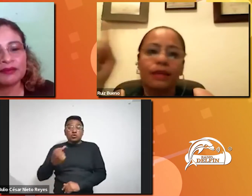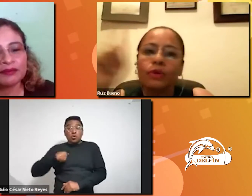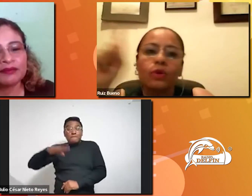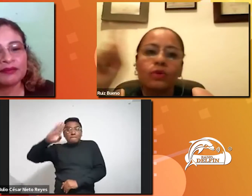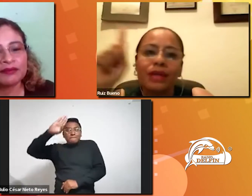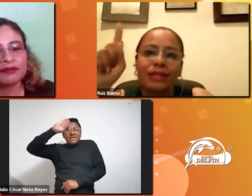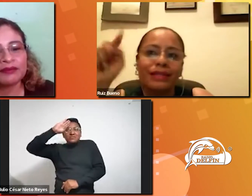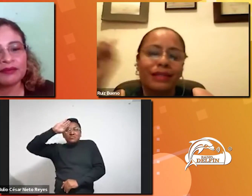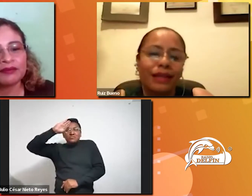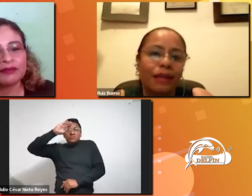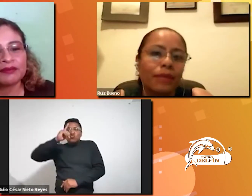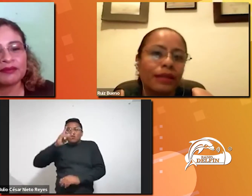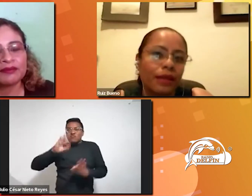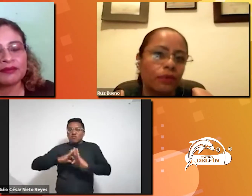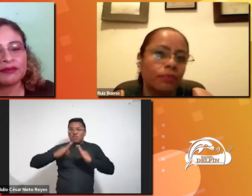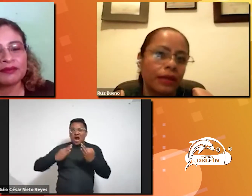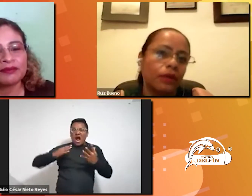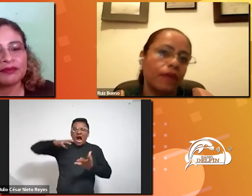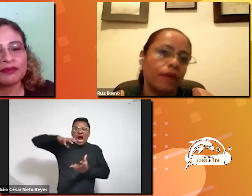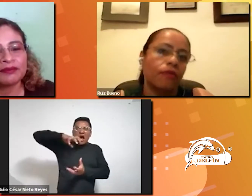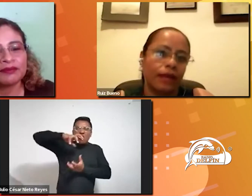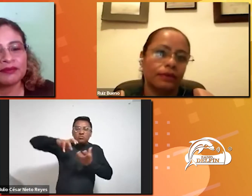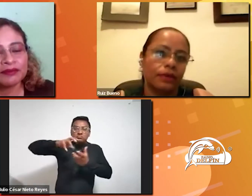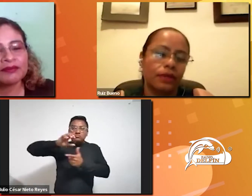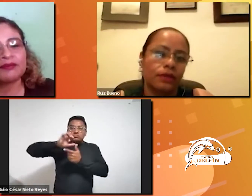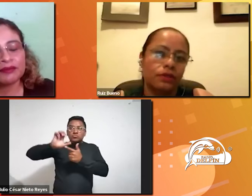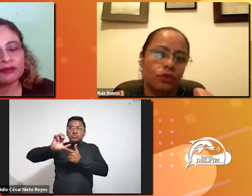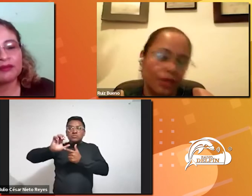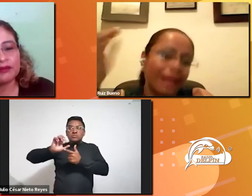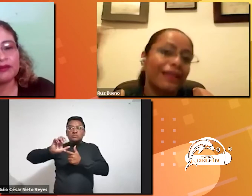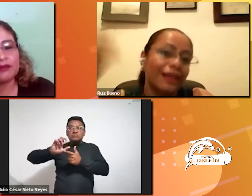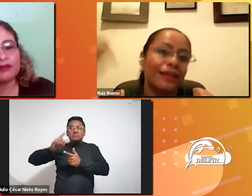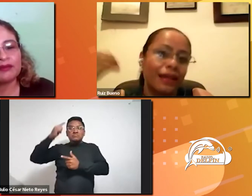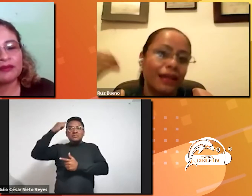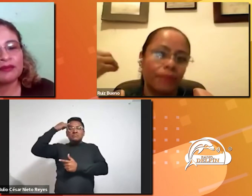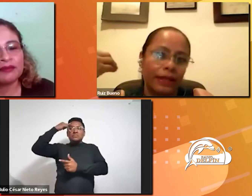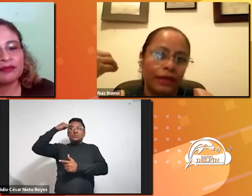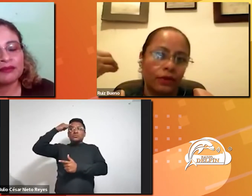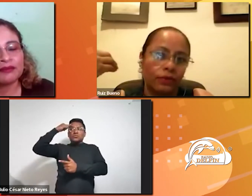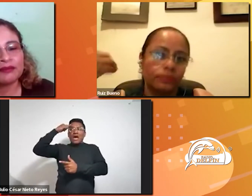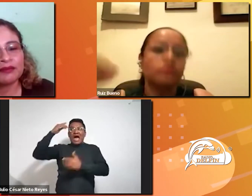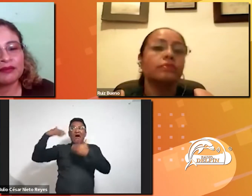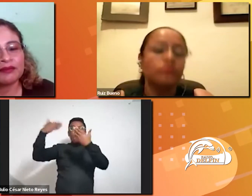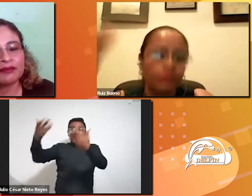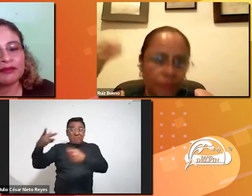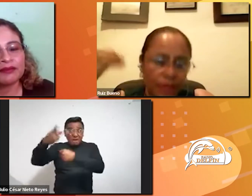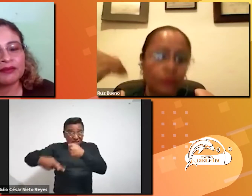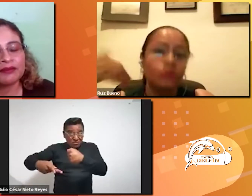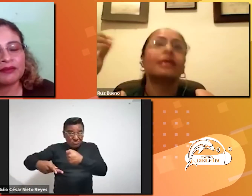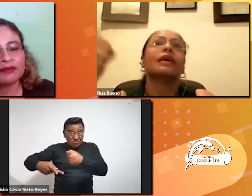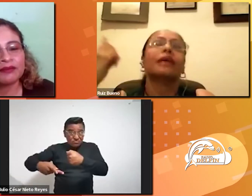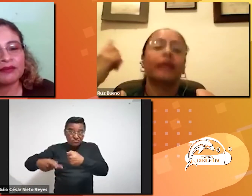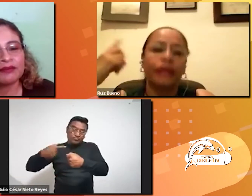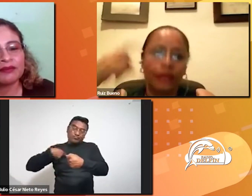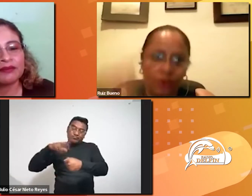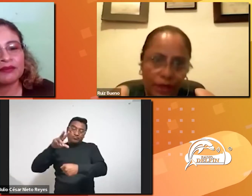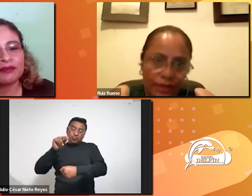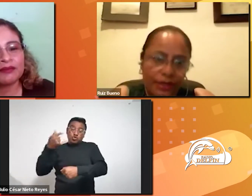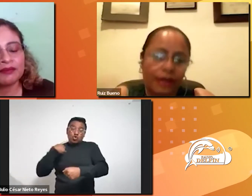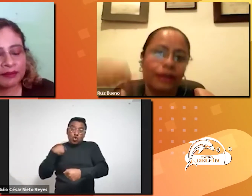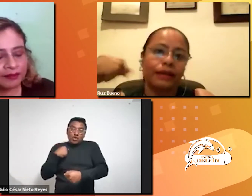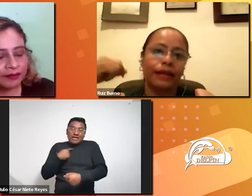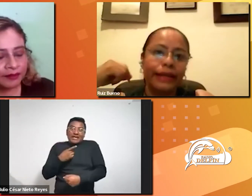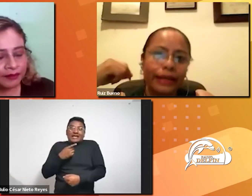mi cerebro no sabe si realmente hay un peligro allá afuera. Yo ya le di la señal de peligro. Y entonces genero